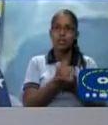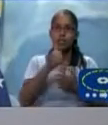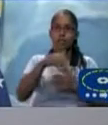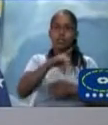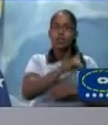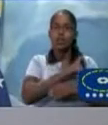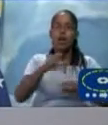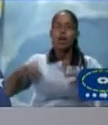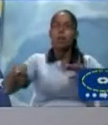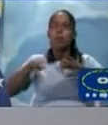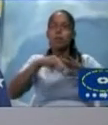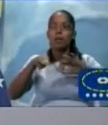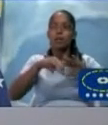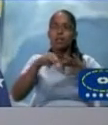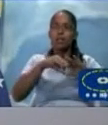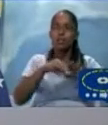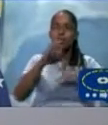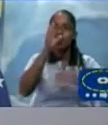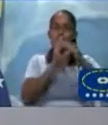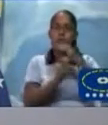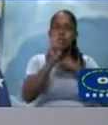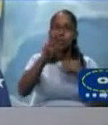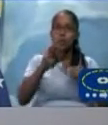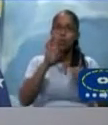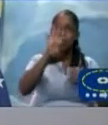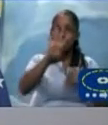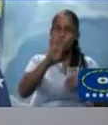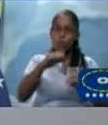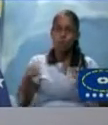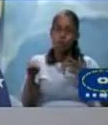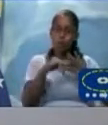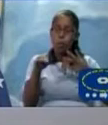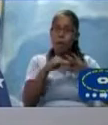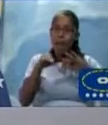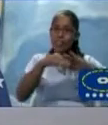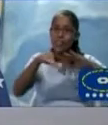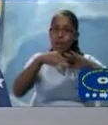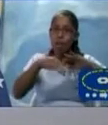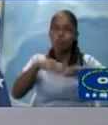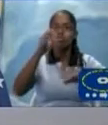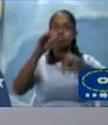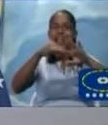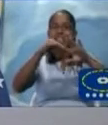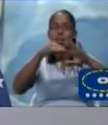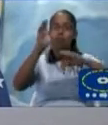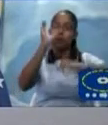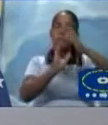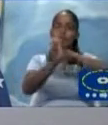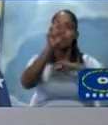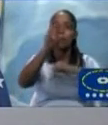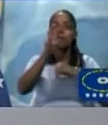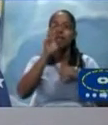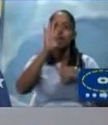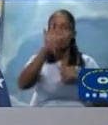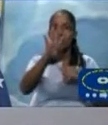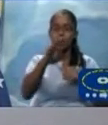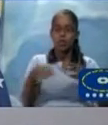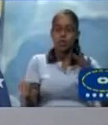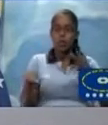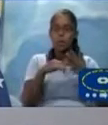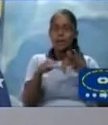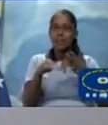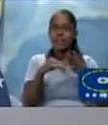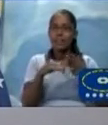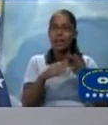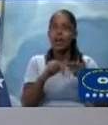Pasamos a Mateo capítulo 24 rápidamente. Busque Mateo capítulo 24. Mateo